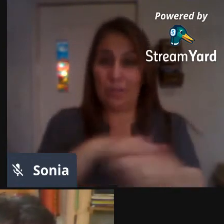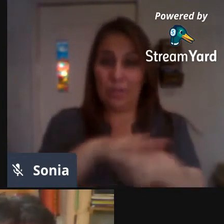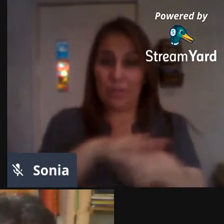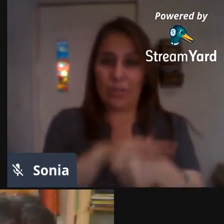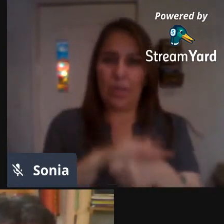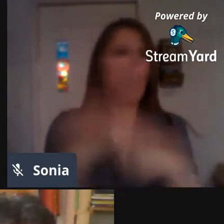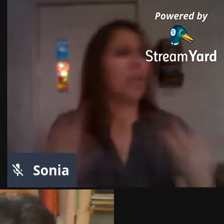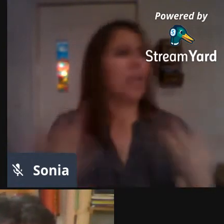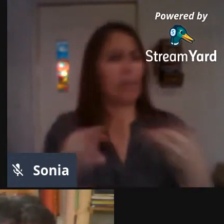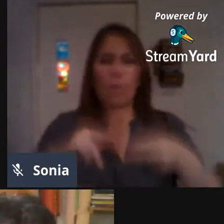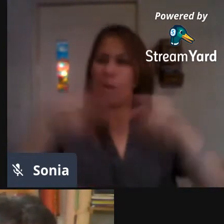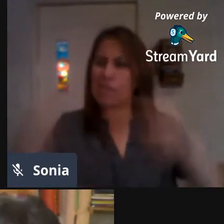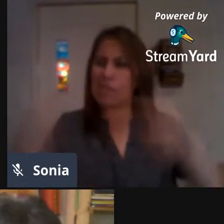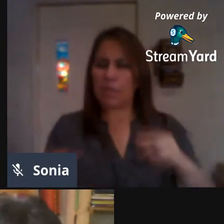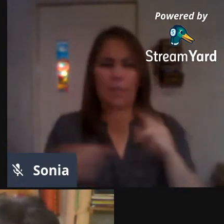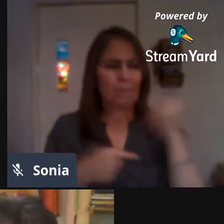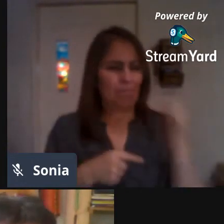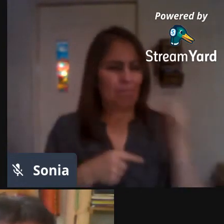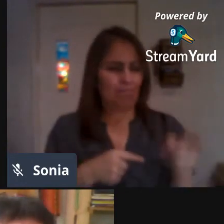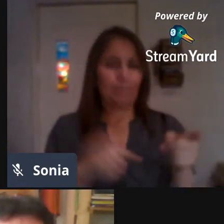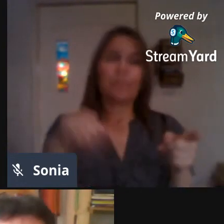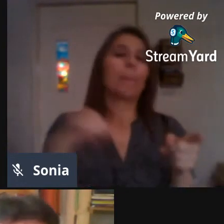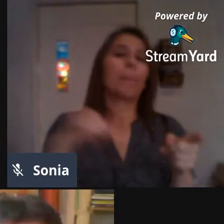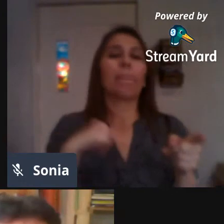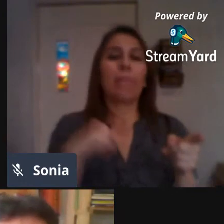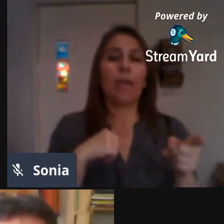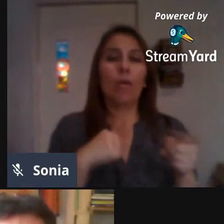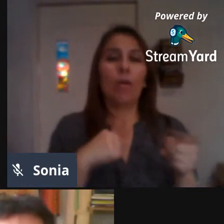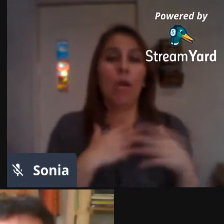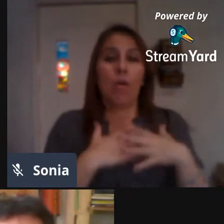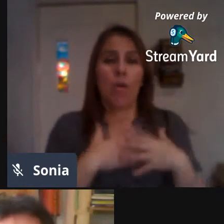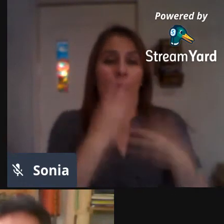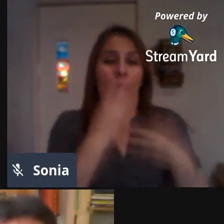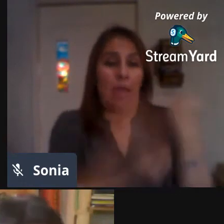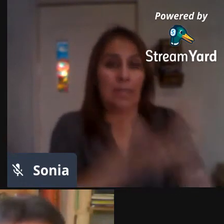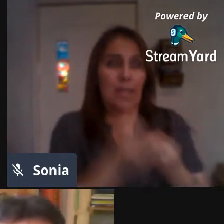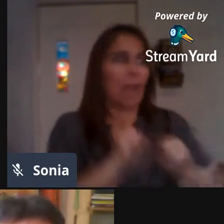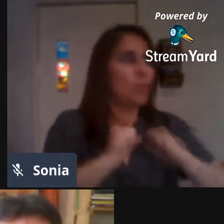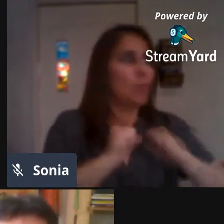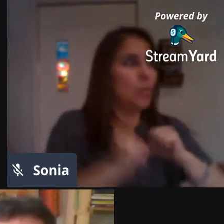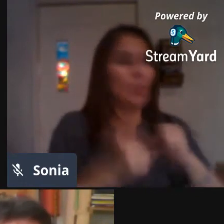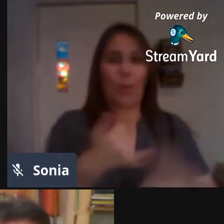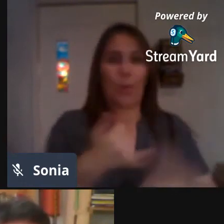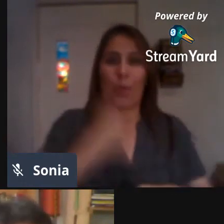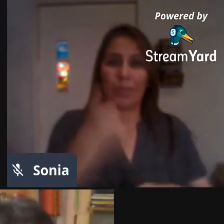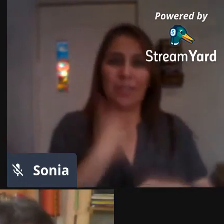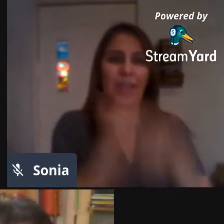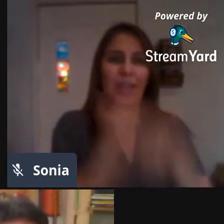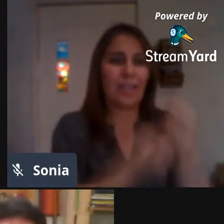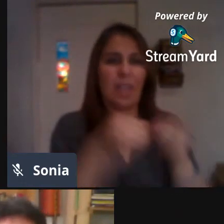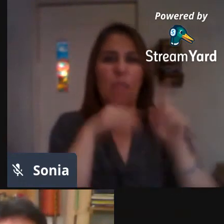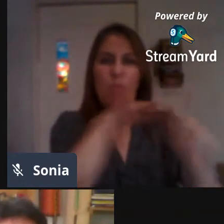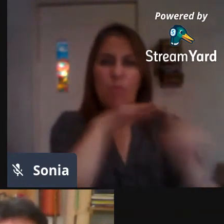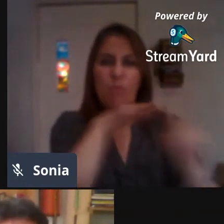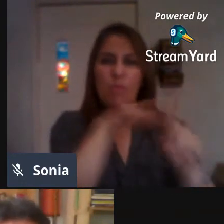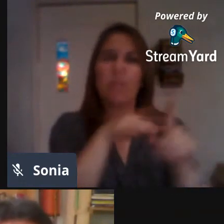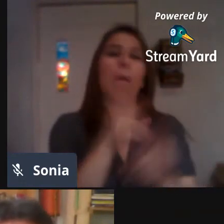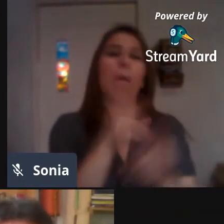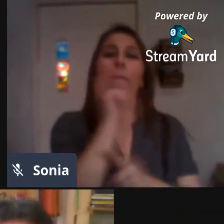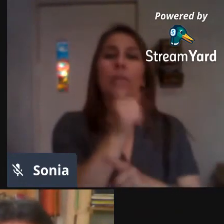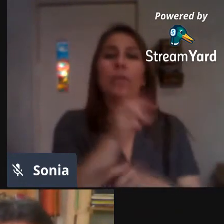tener el aliento en digamos de entusiasmo de la juventud y no movimiento político que fue el m-19